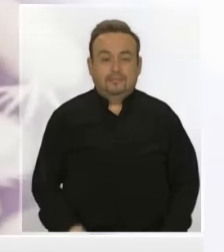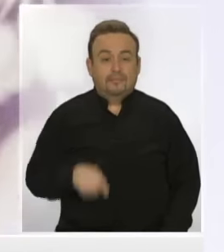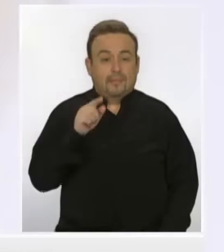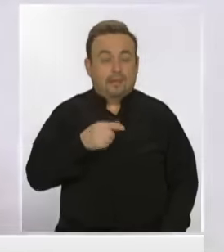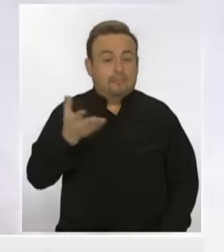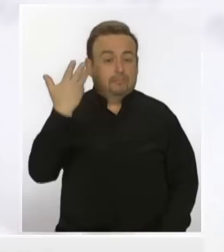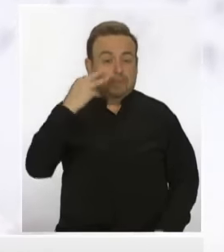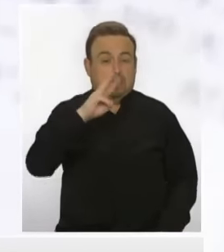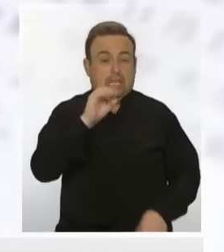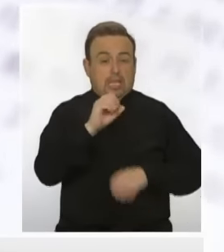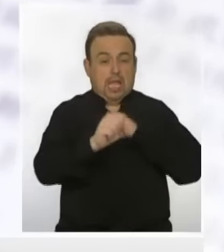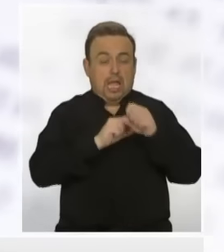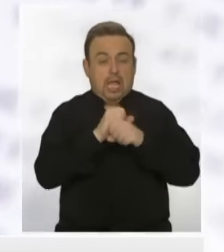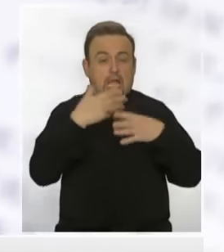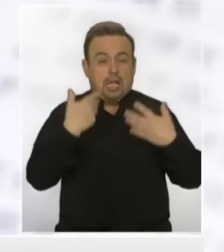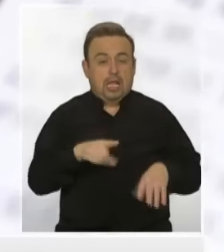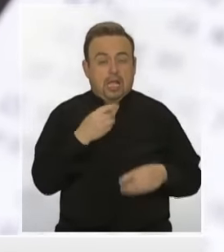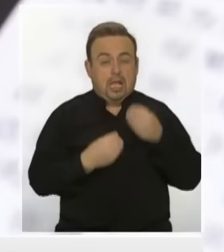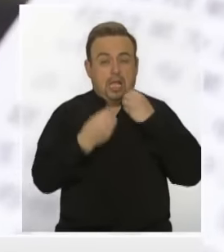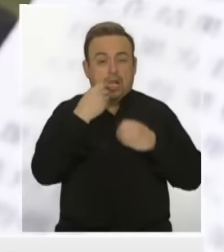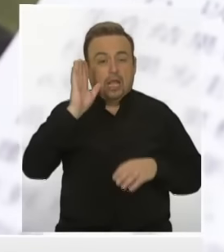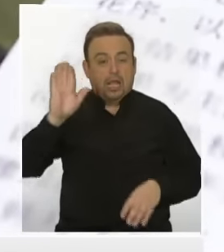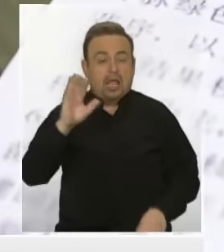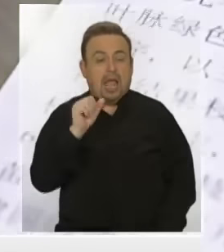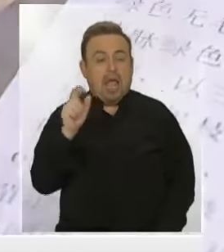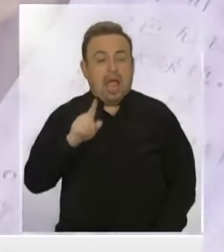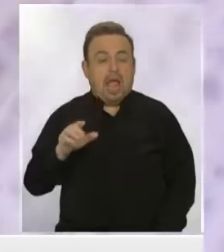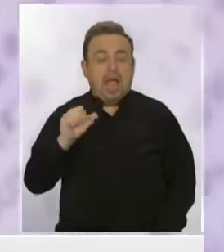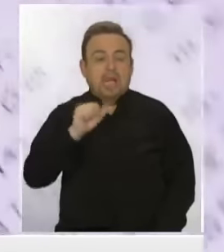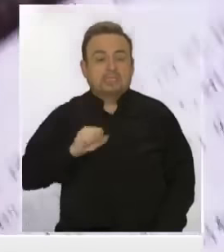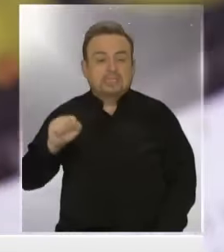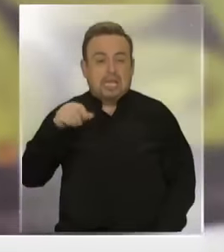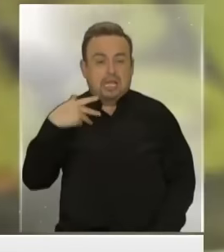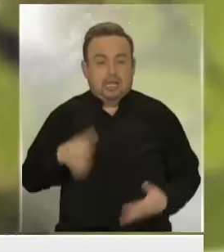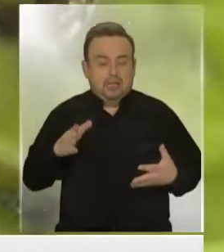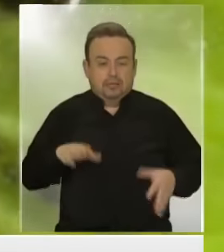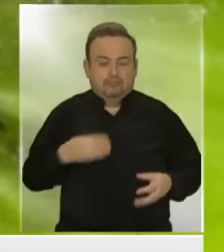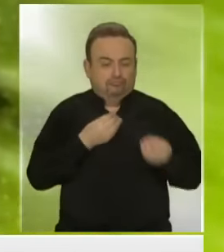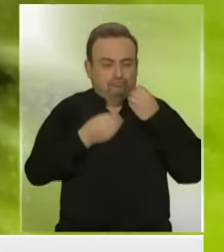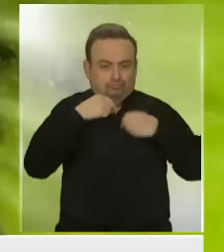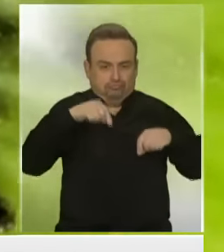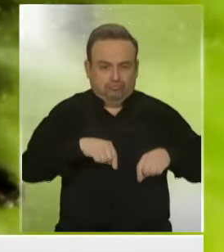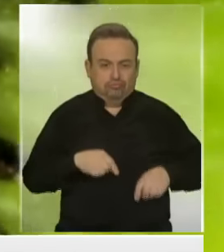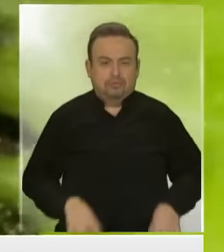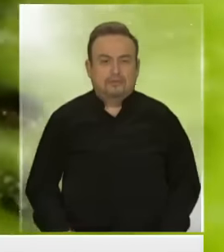Desde hace 30 años, un alimento del Asia Oriental es parte de nuestra dieta.